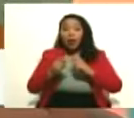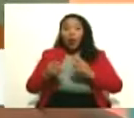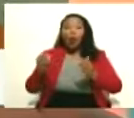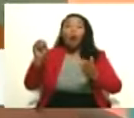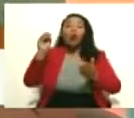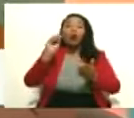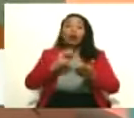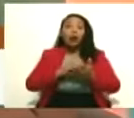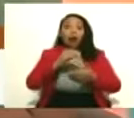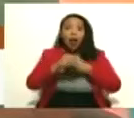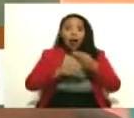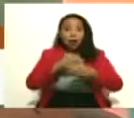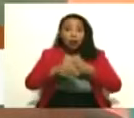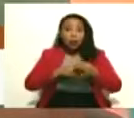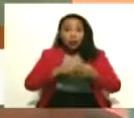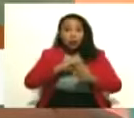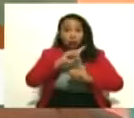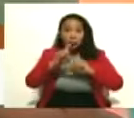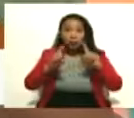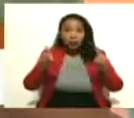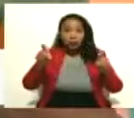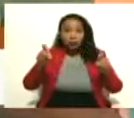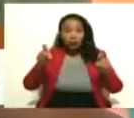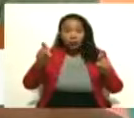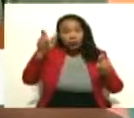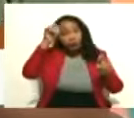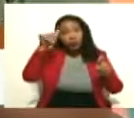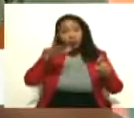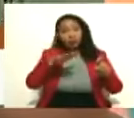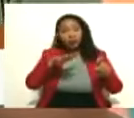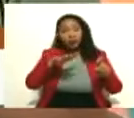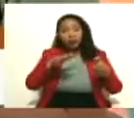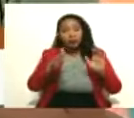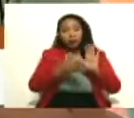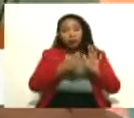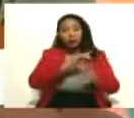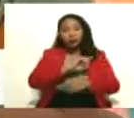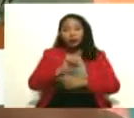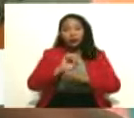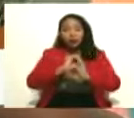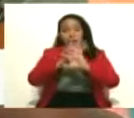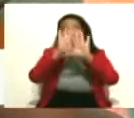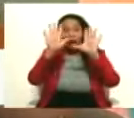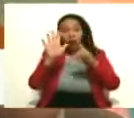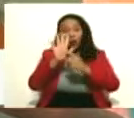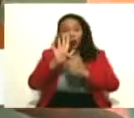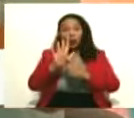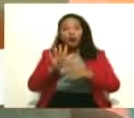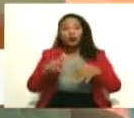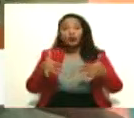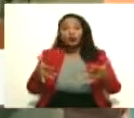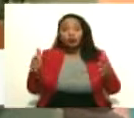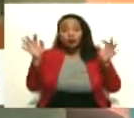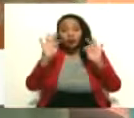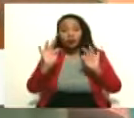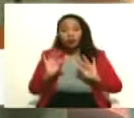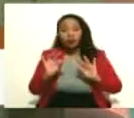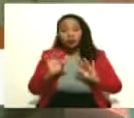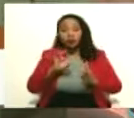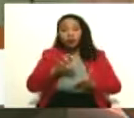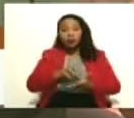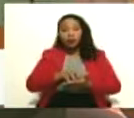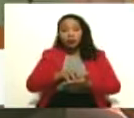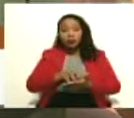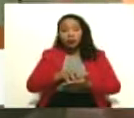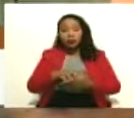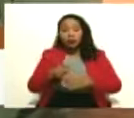nuevamente someter a referendo y convencer a las mayorías. Es decir, da un mandato claro de cuál debe ser las posturas de todo el Estado y de todos los